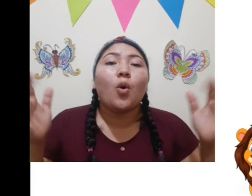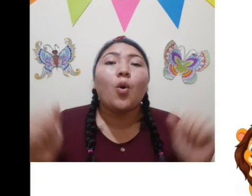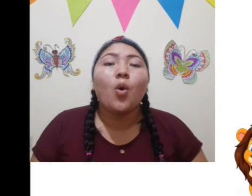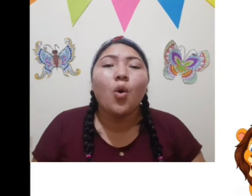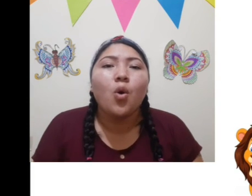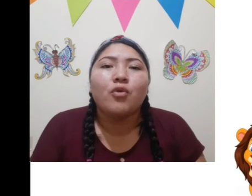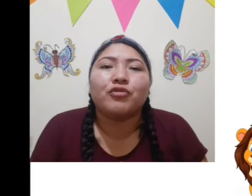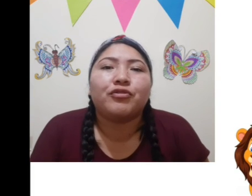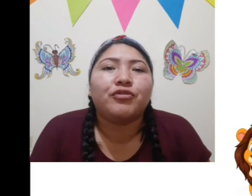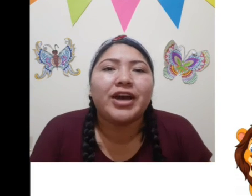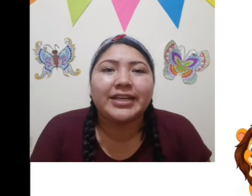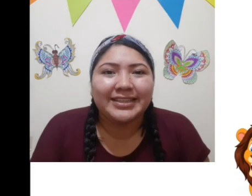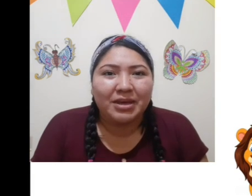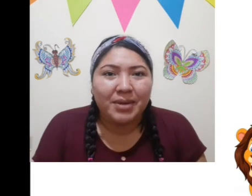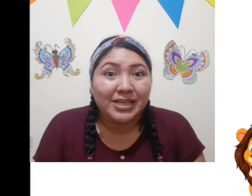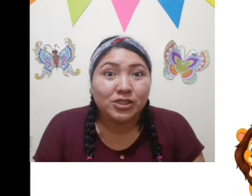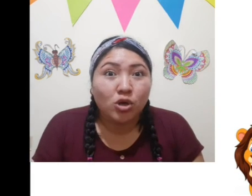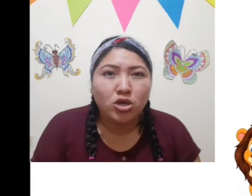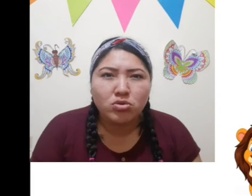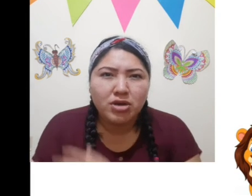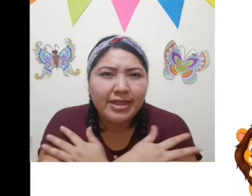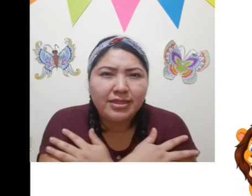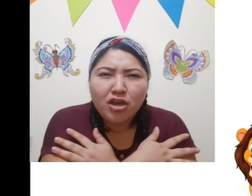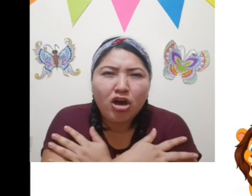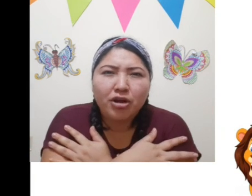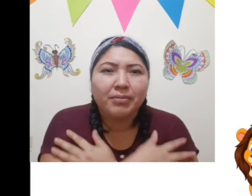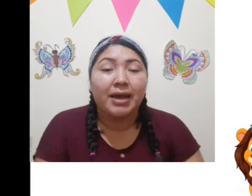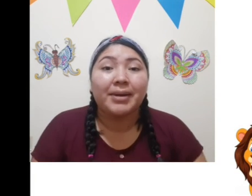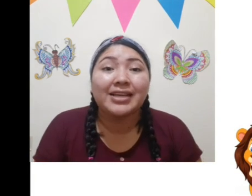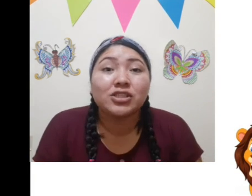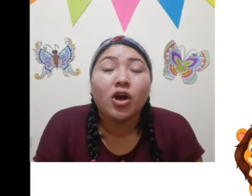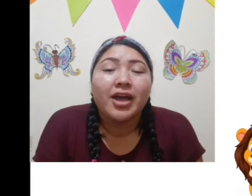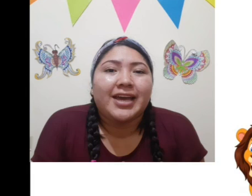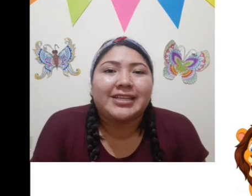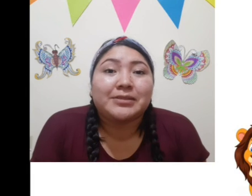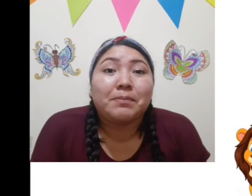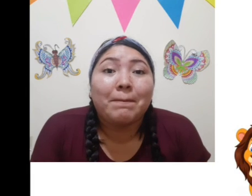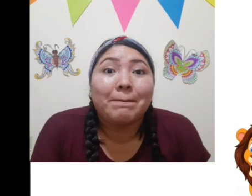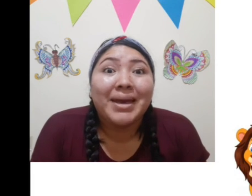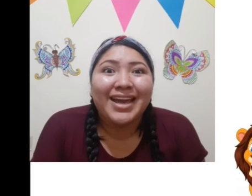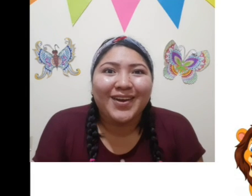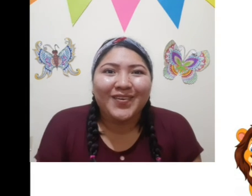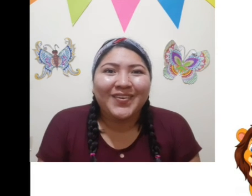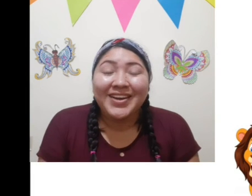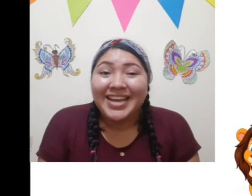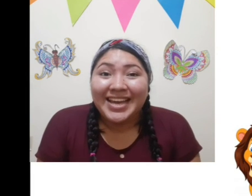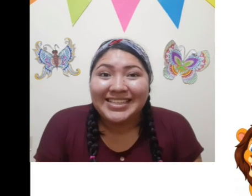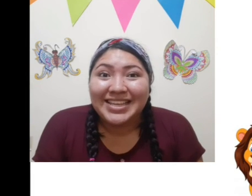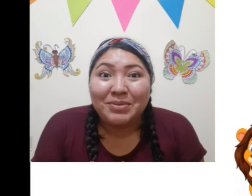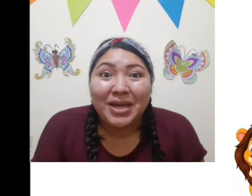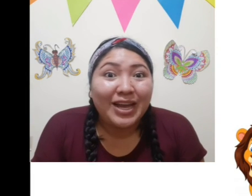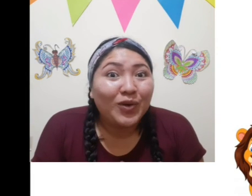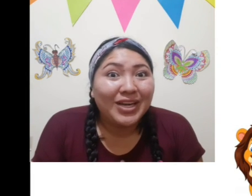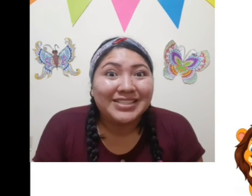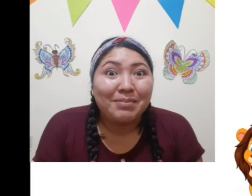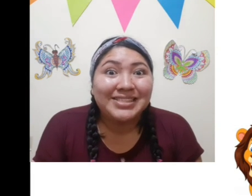un fuerte beso y un enorme abrazo espero que